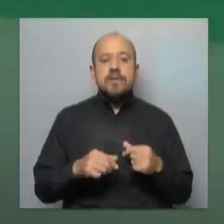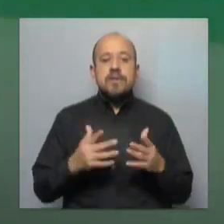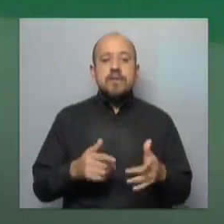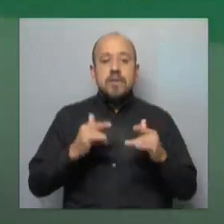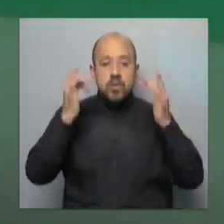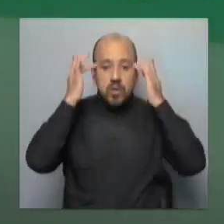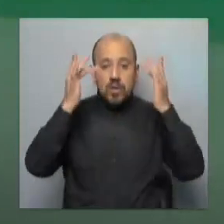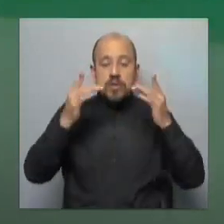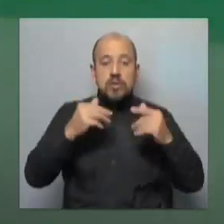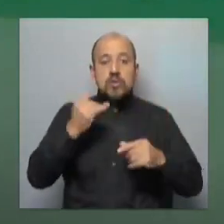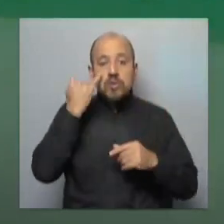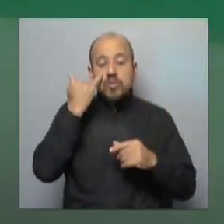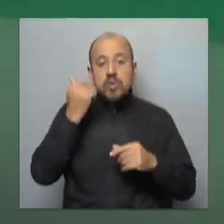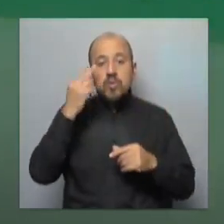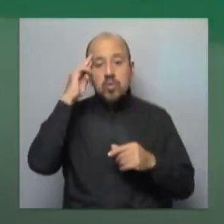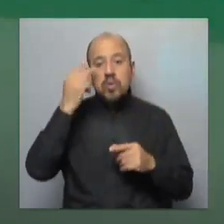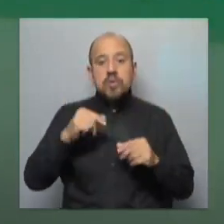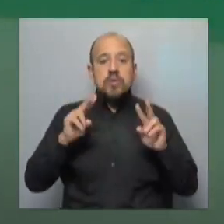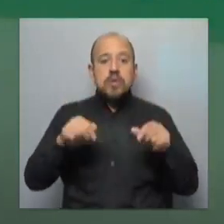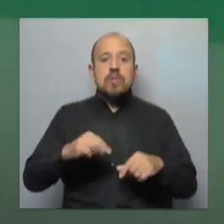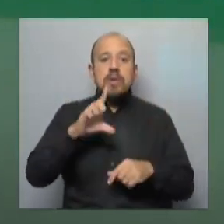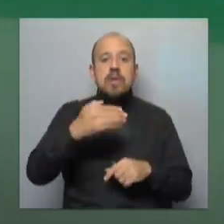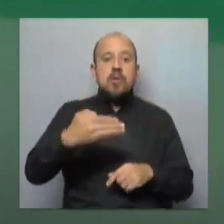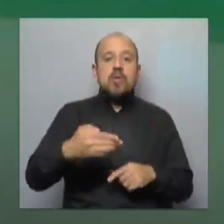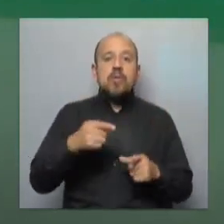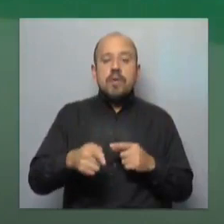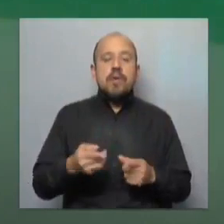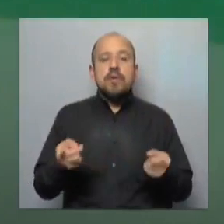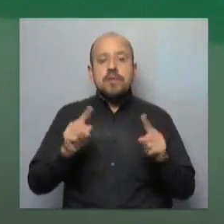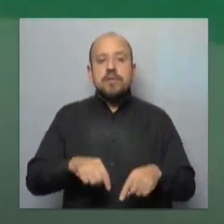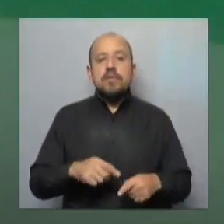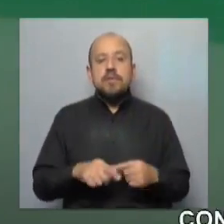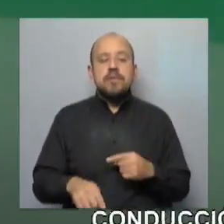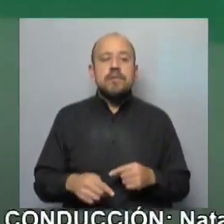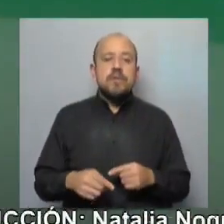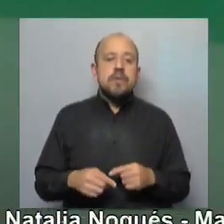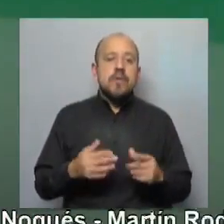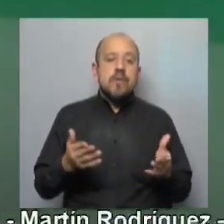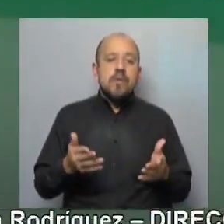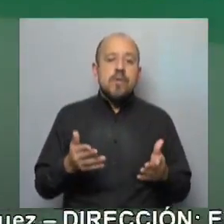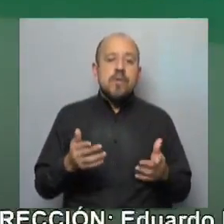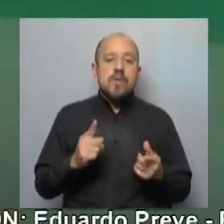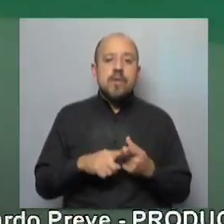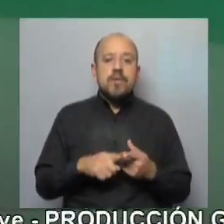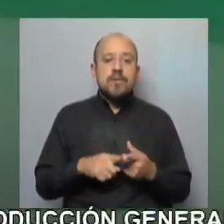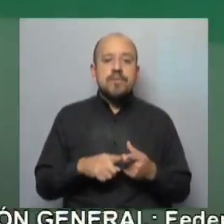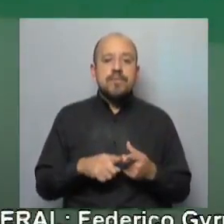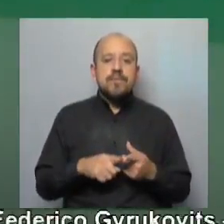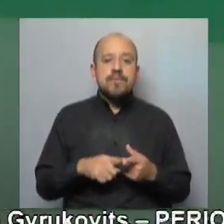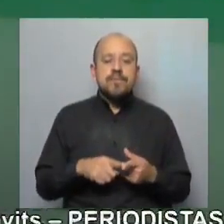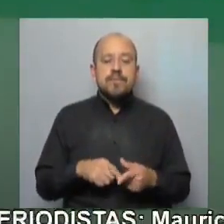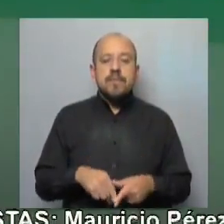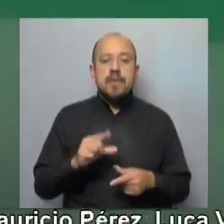la educación sexual de las y los uruguayos era tema en lado ve que ya viene a la pantalla de tv ciudad el último digamos la última